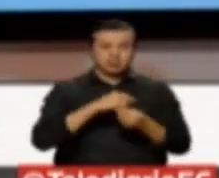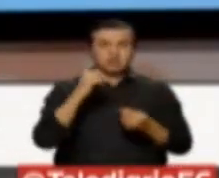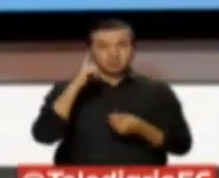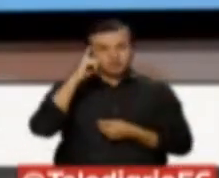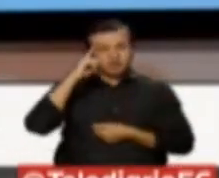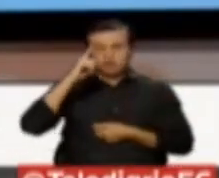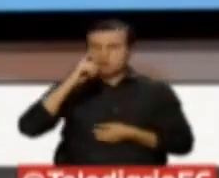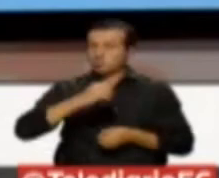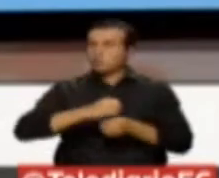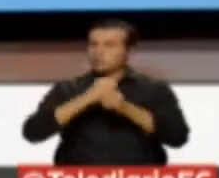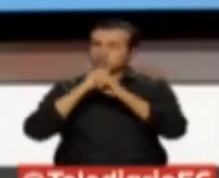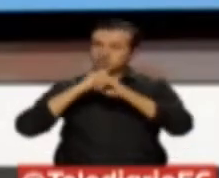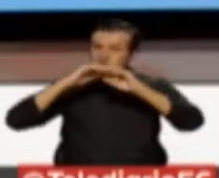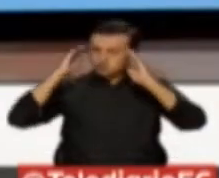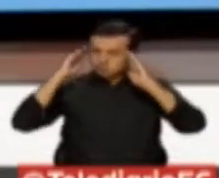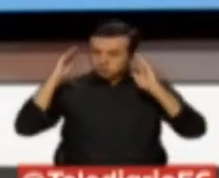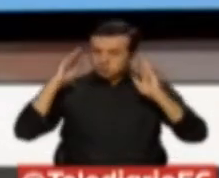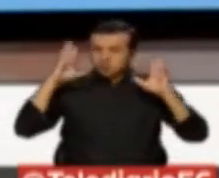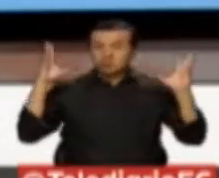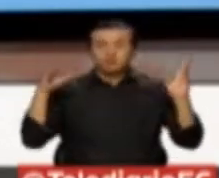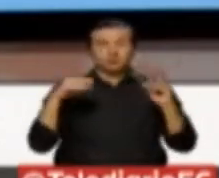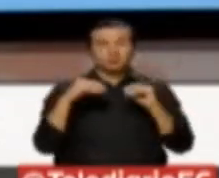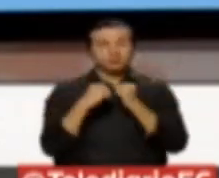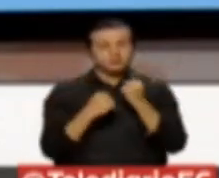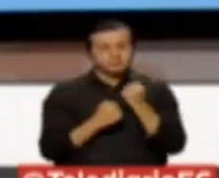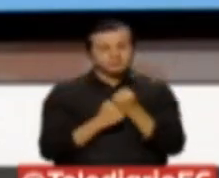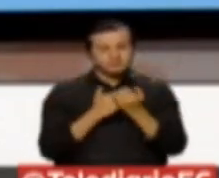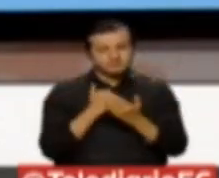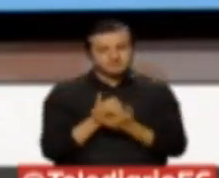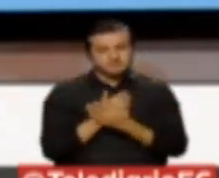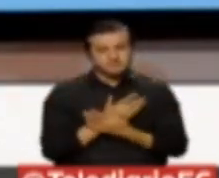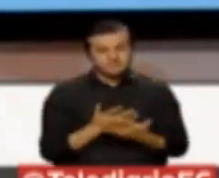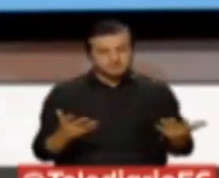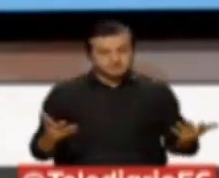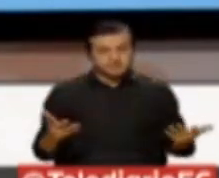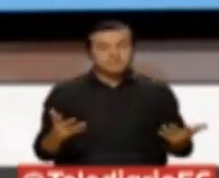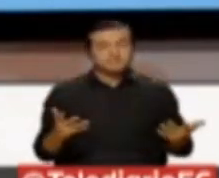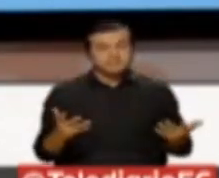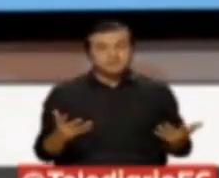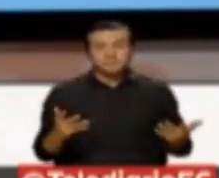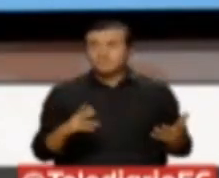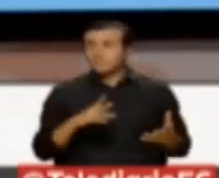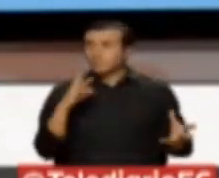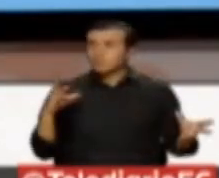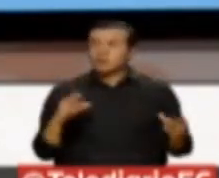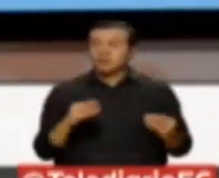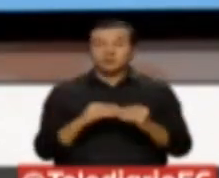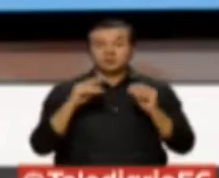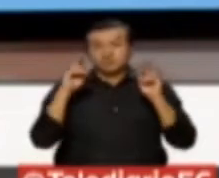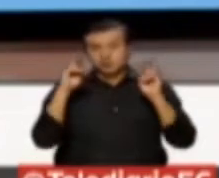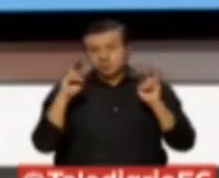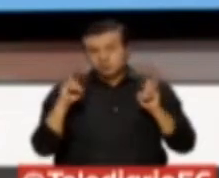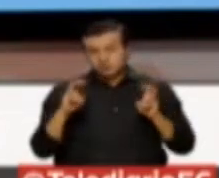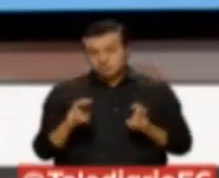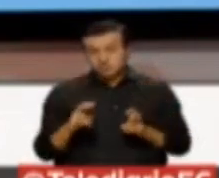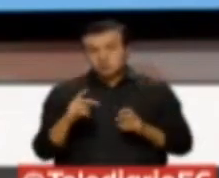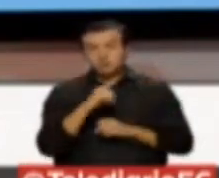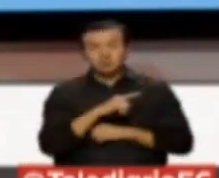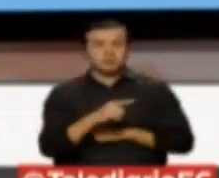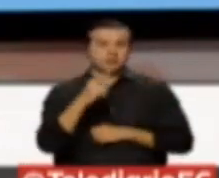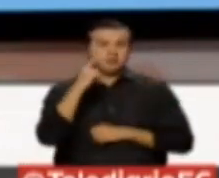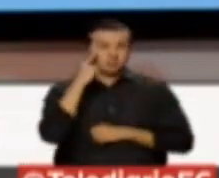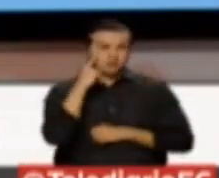de estado debemos todos sumar y trabajar en conjunto para lograr destrabar aquellos temas que están impidiendo